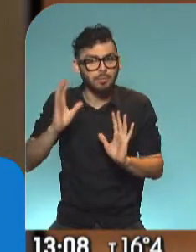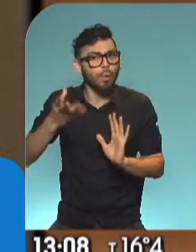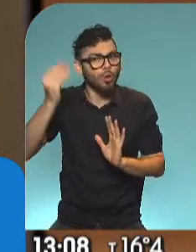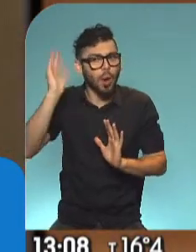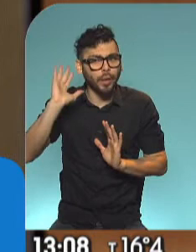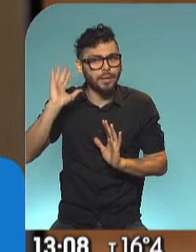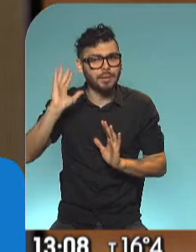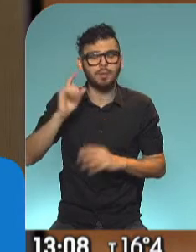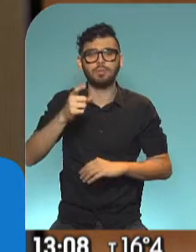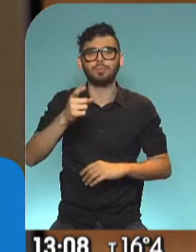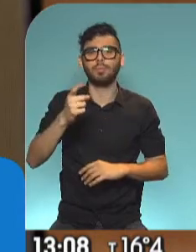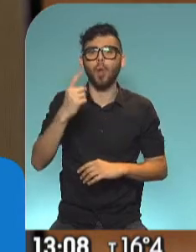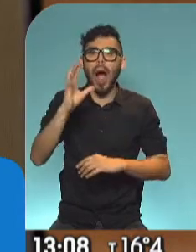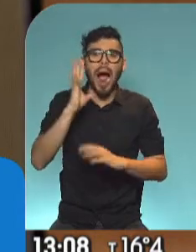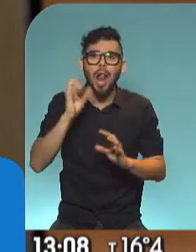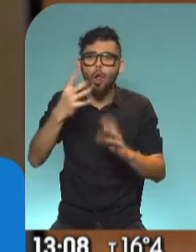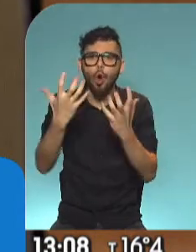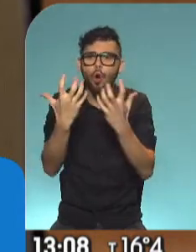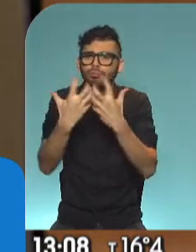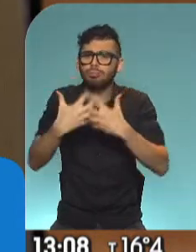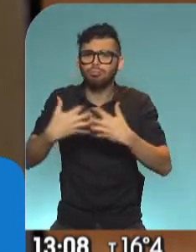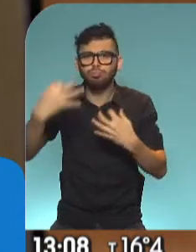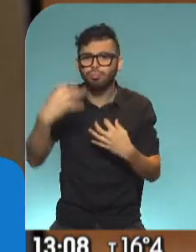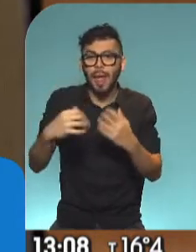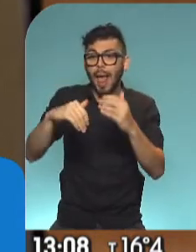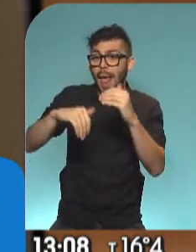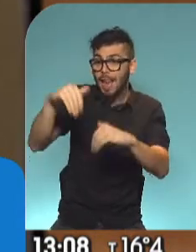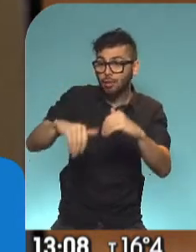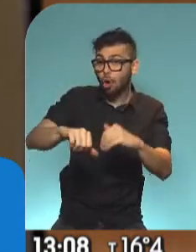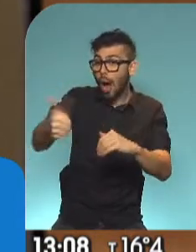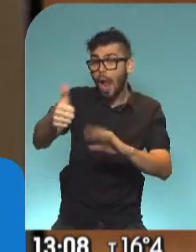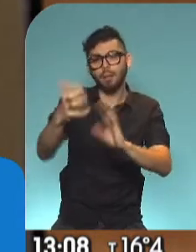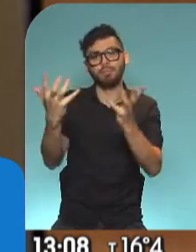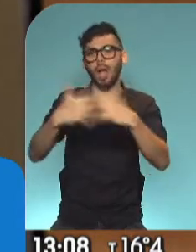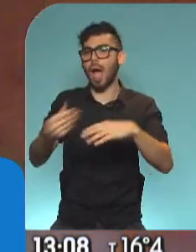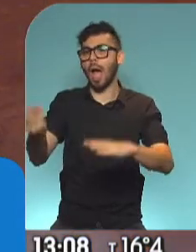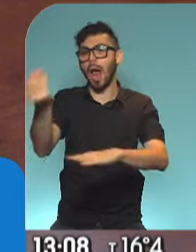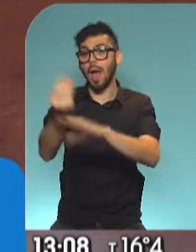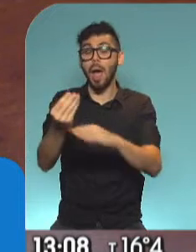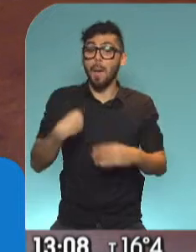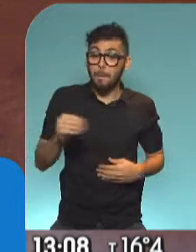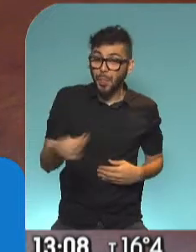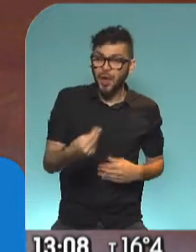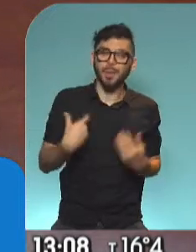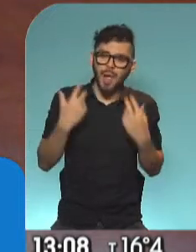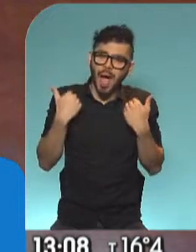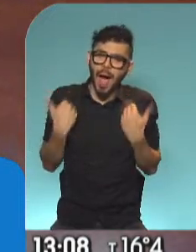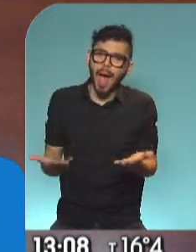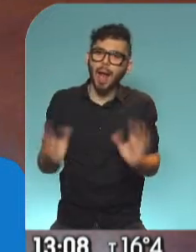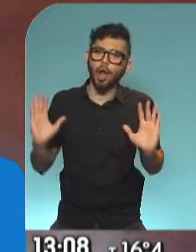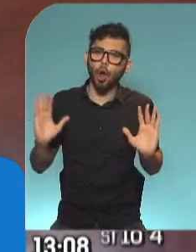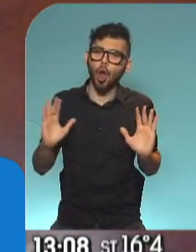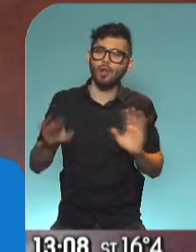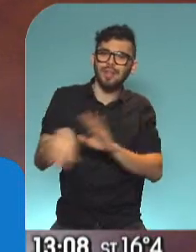una de las cosas que funciona bien es que hay elecciones, el que gana, gana, el que pierde, pierde, el que pierde reconoce, se va a su casa, se hacen hace